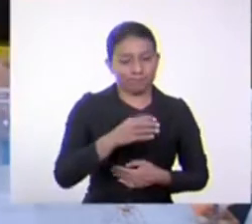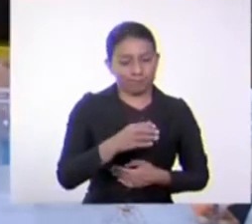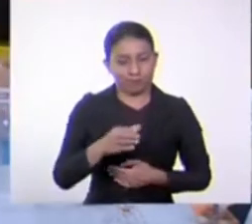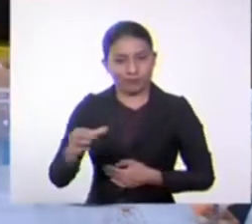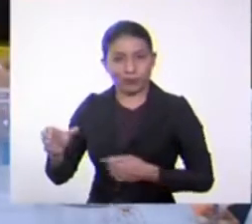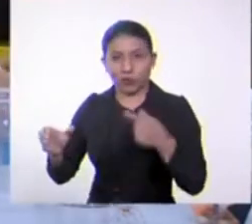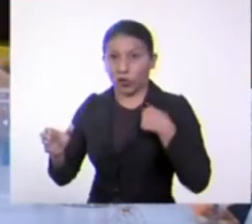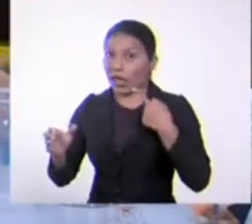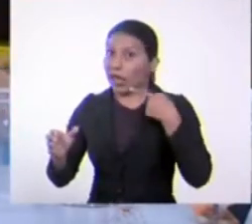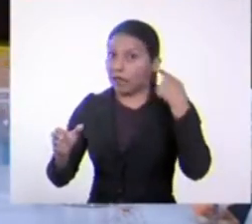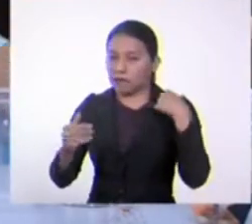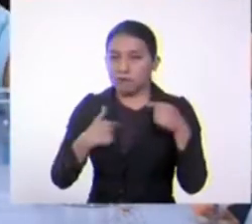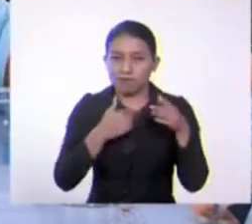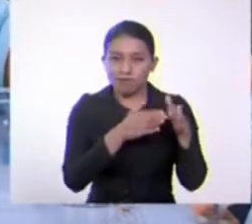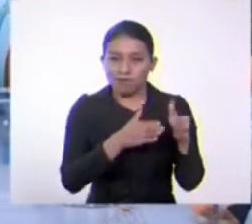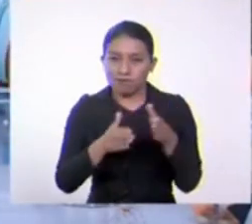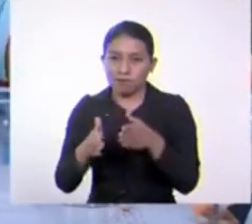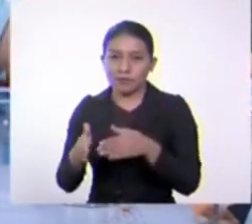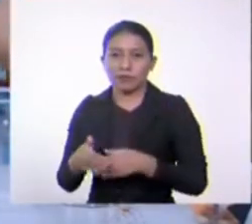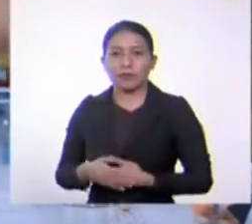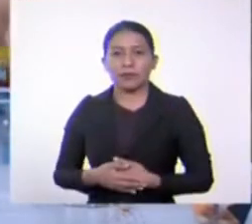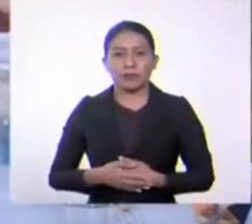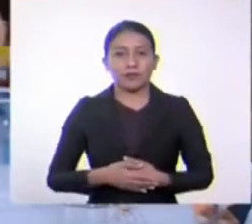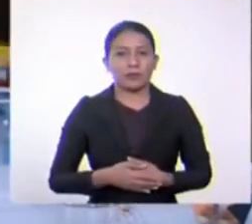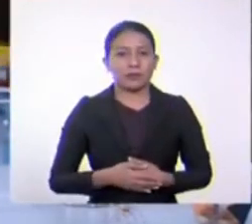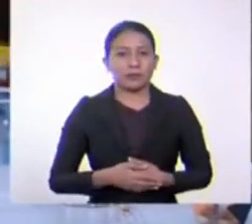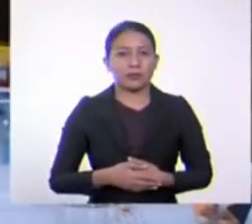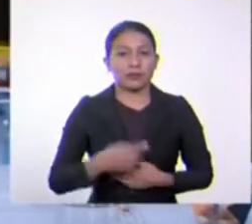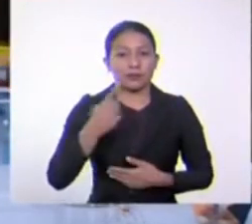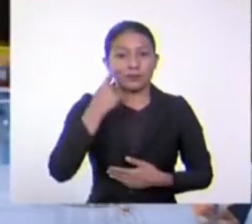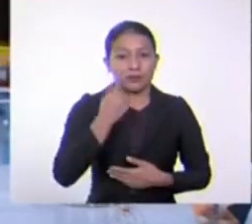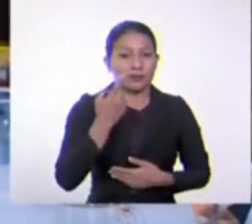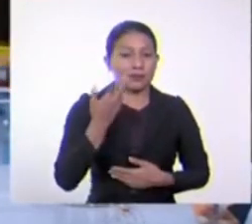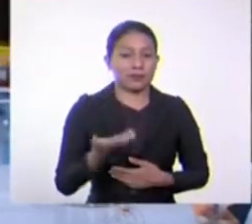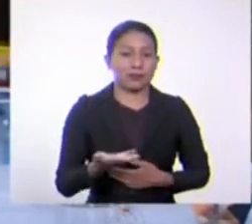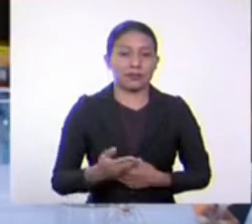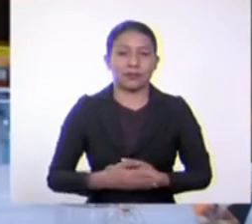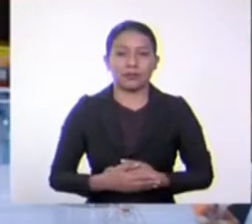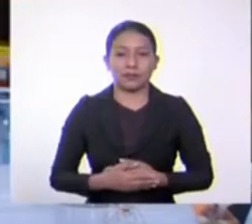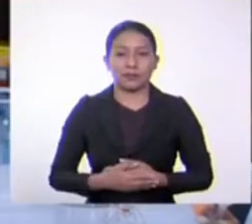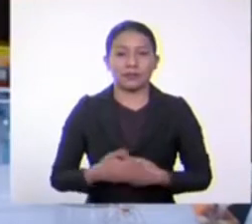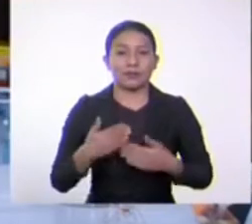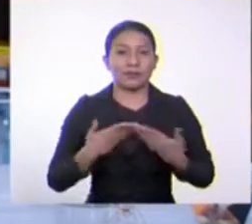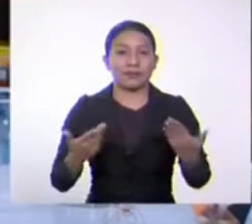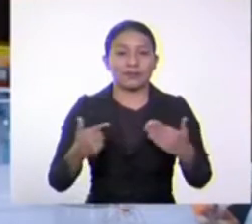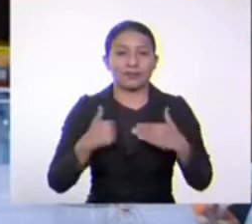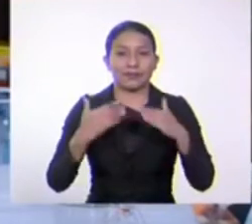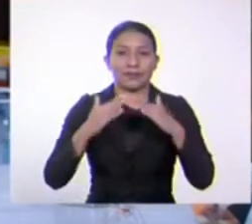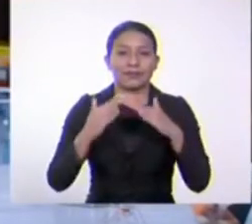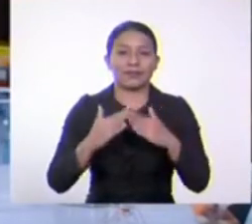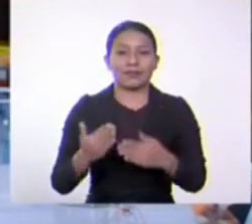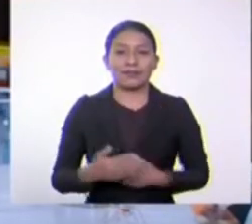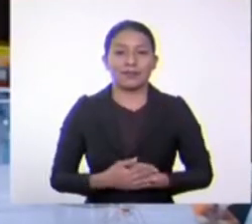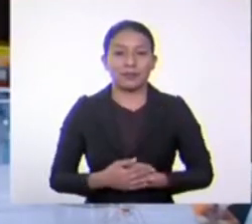ayer estuve preparando un yogur para ustedes, así que básicamente es este que hice en mi casa.